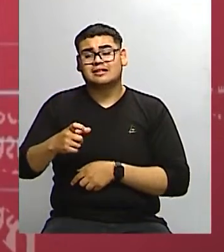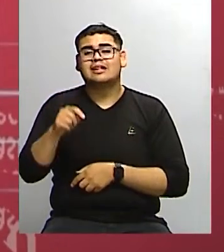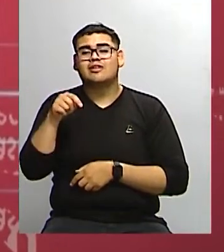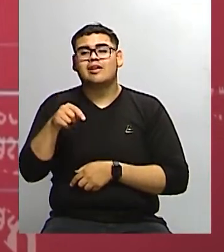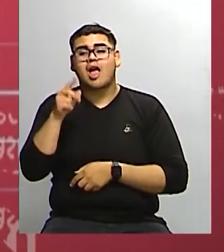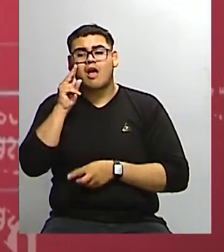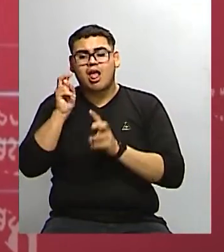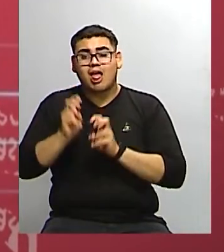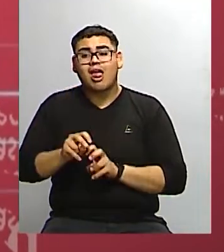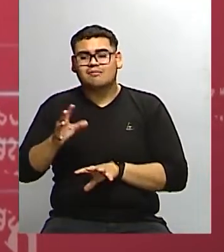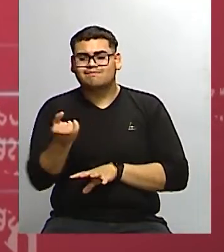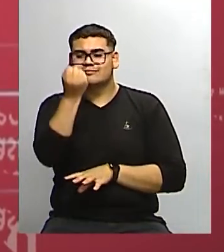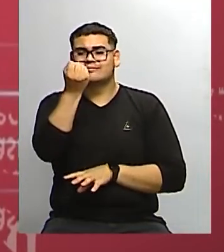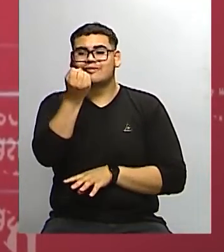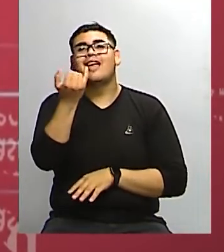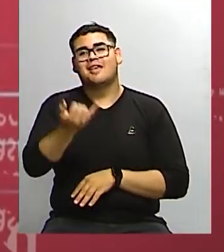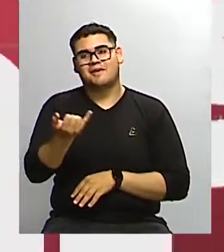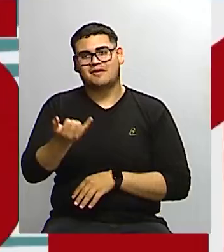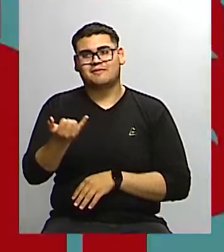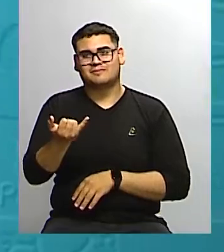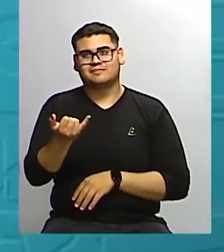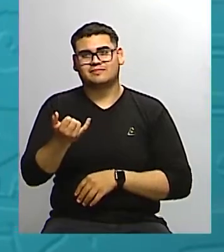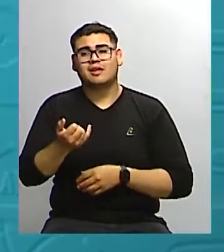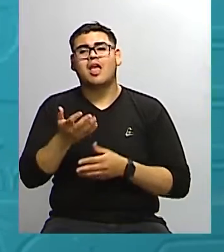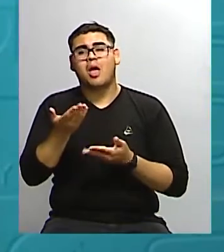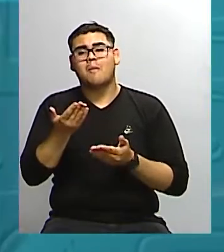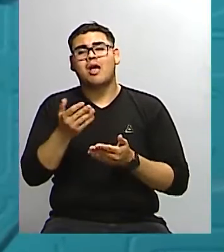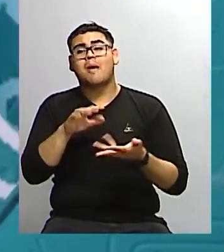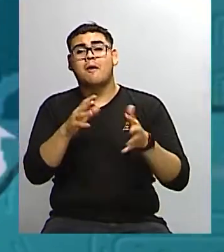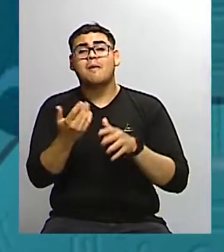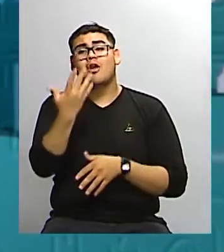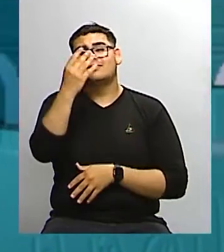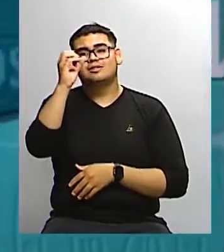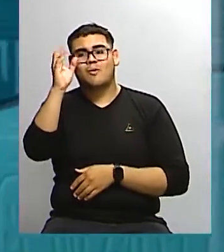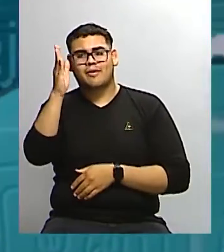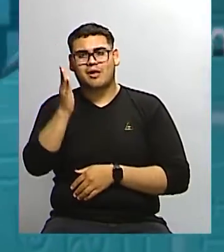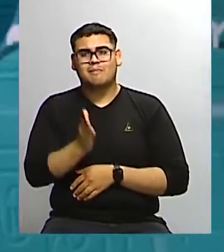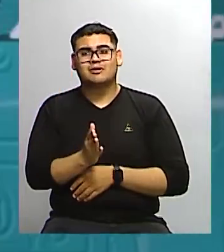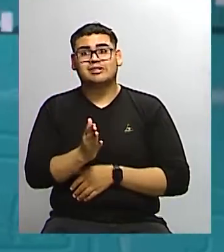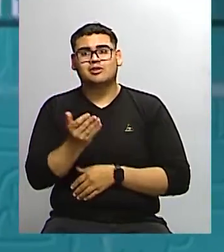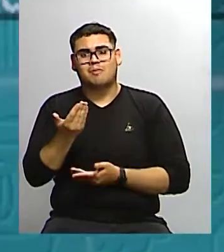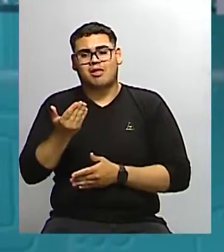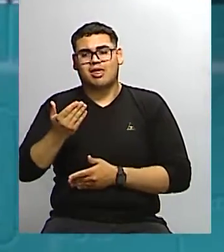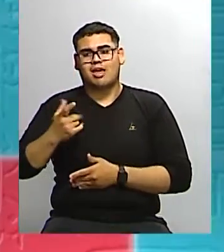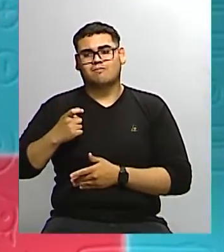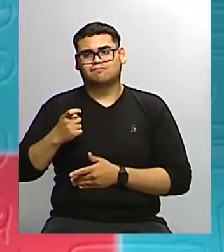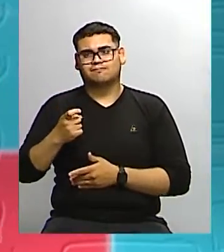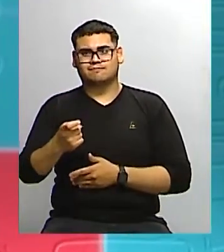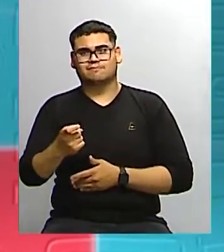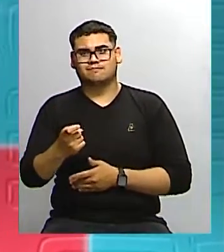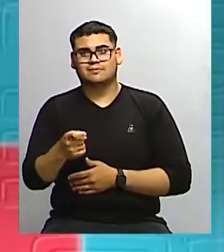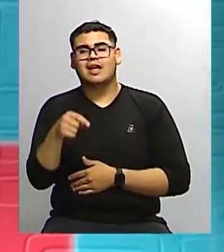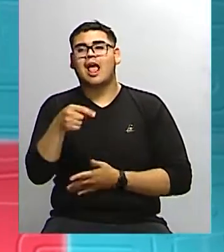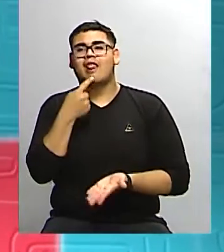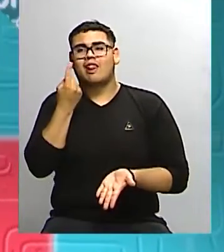genética. Que le llevaba a tener una posibilidad de un 50% de padecer de cáncer de mama, y ella